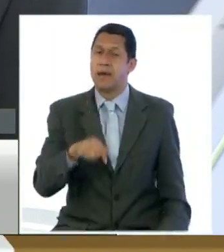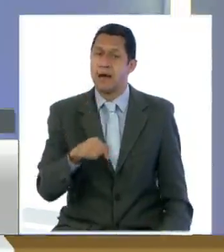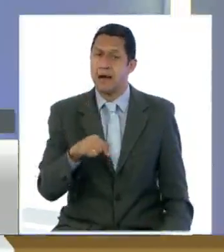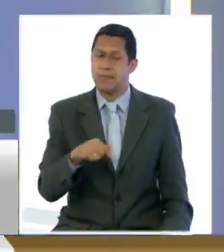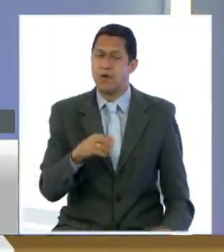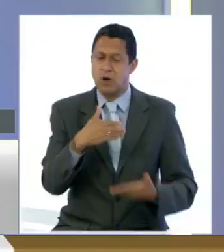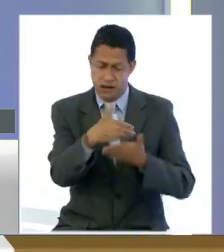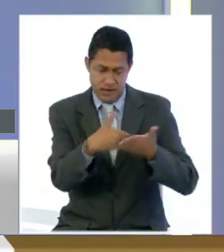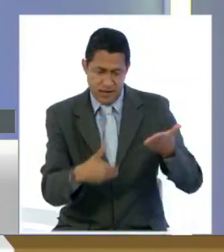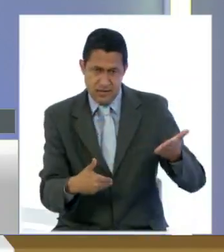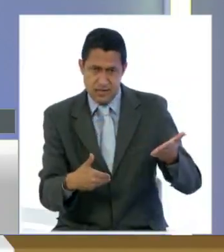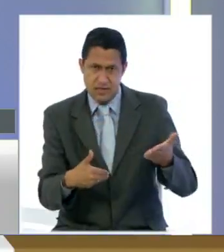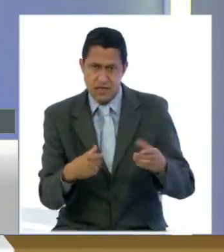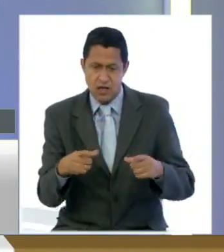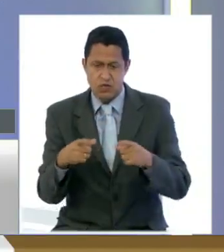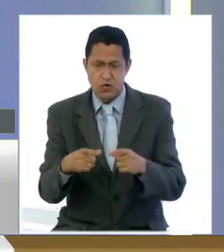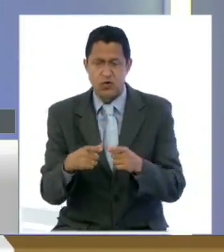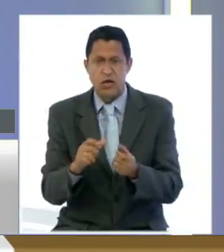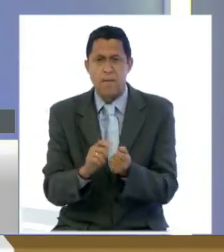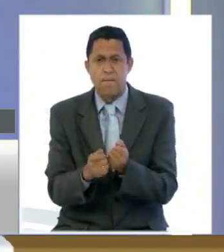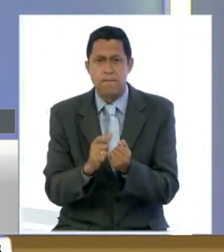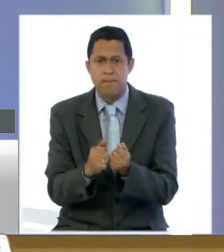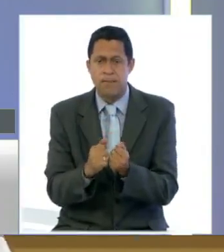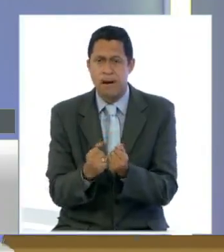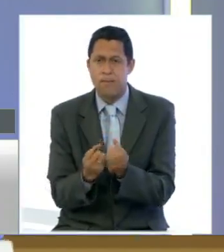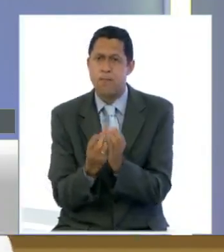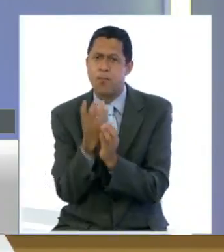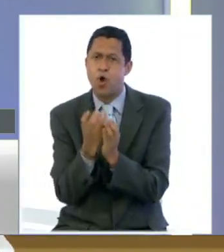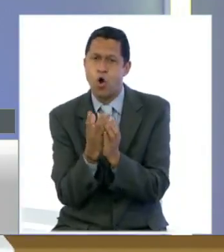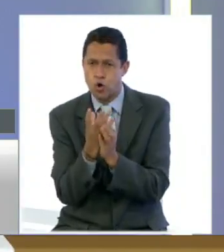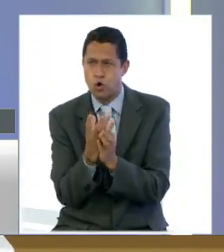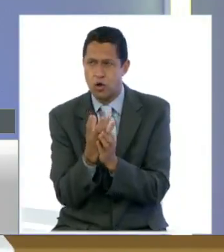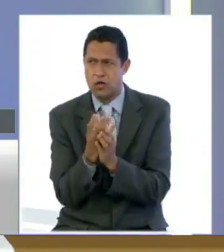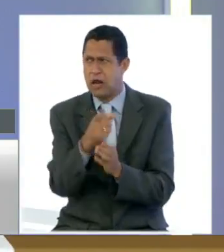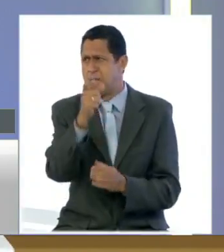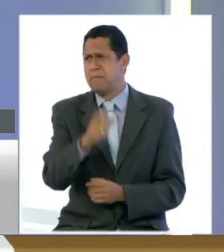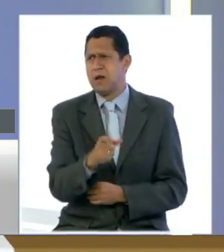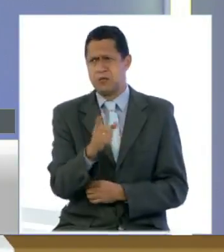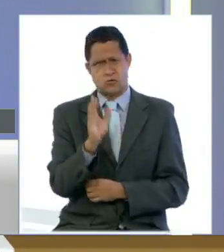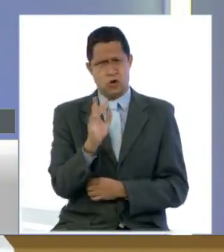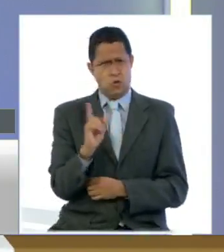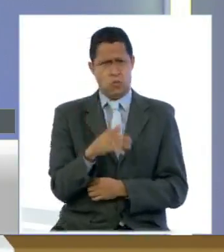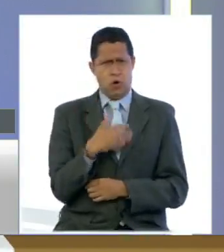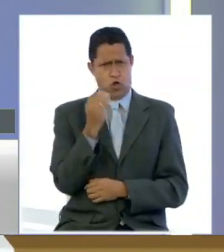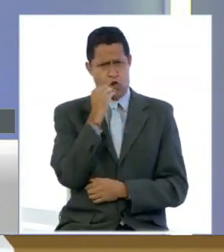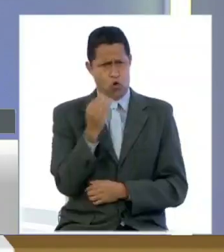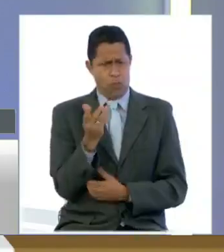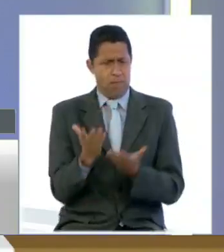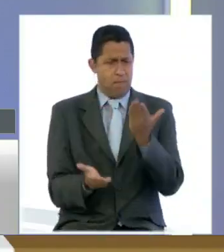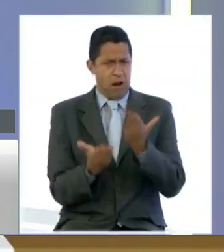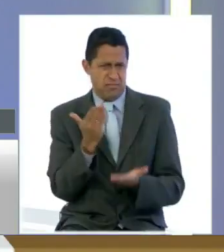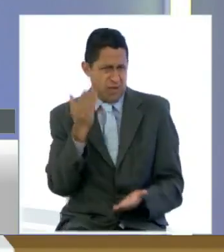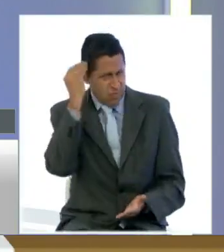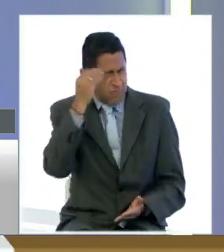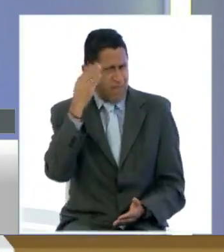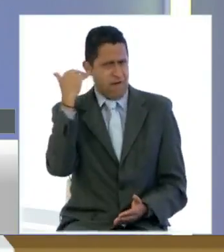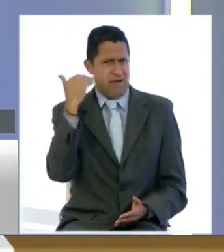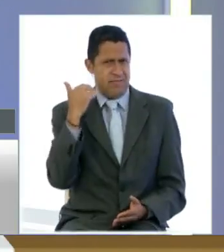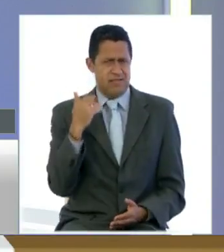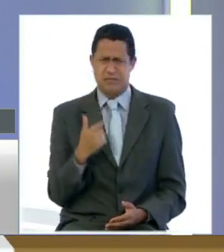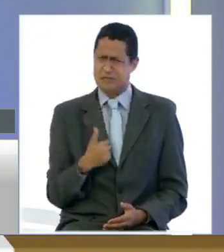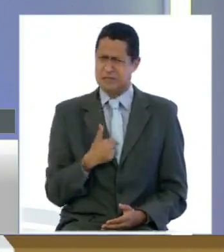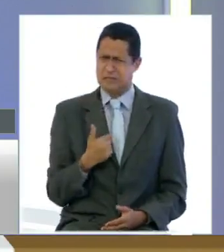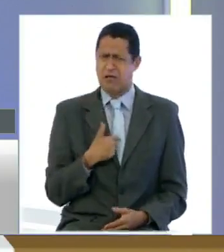una receta que son tortitas de papa y brócoli. Se piensa que las personas celíacas no pueden comer balanceado, que de repente dirán